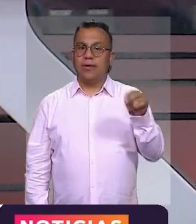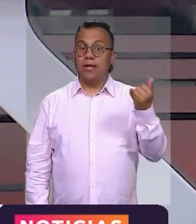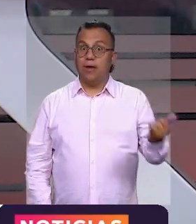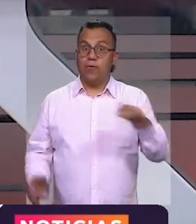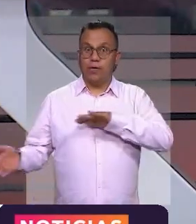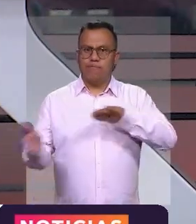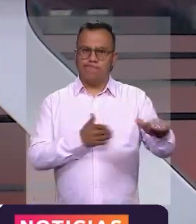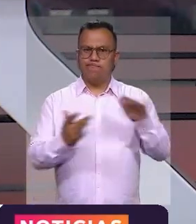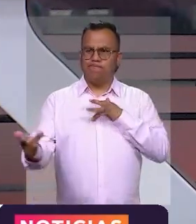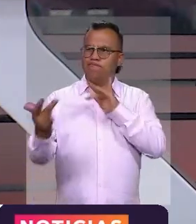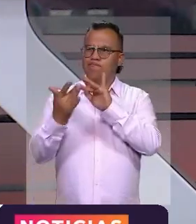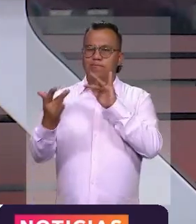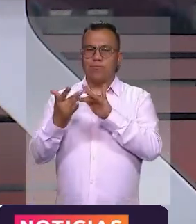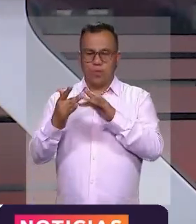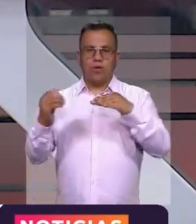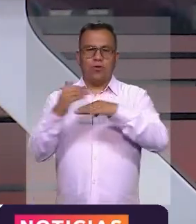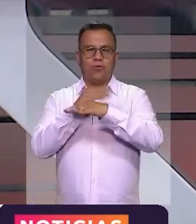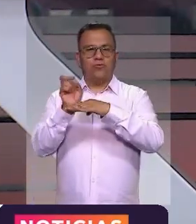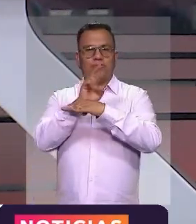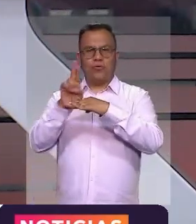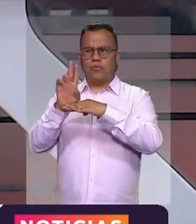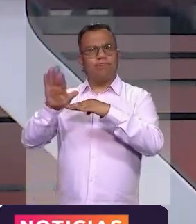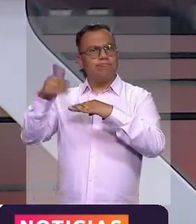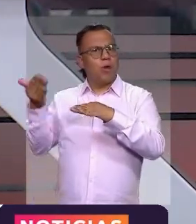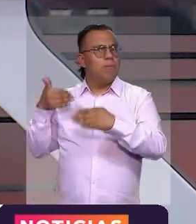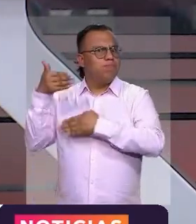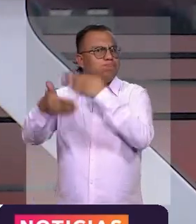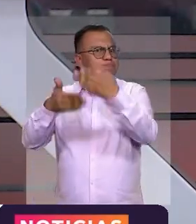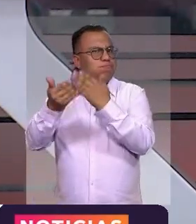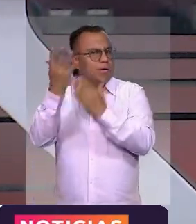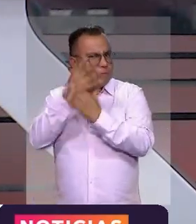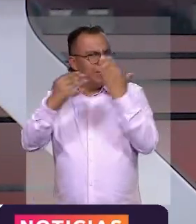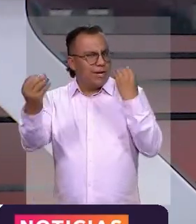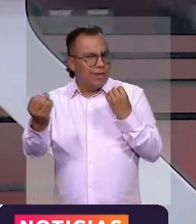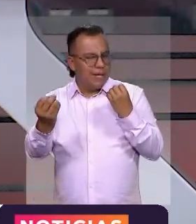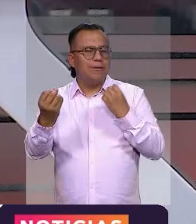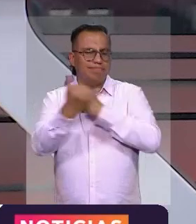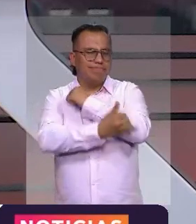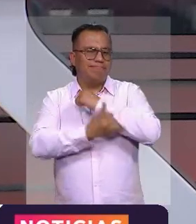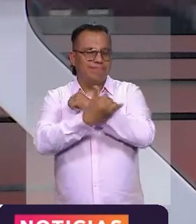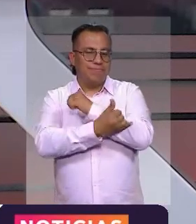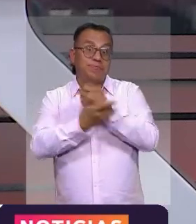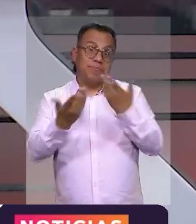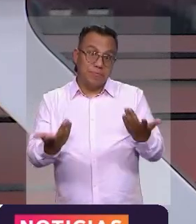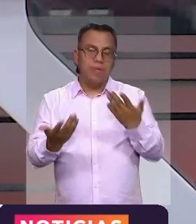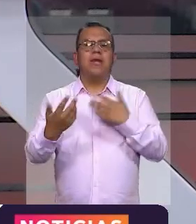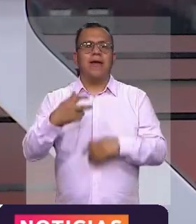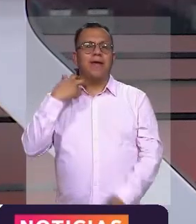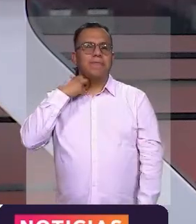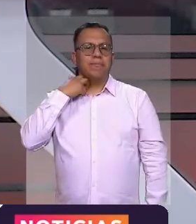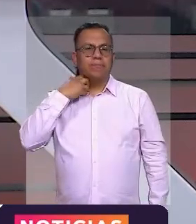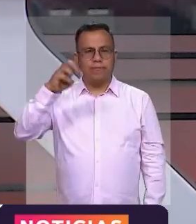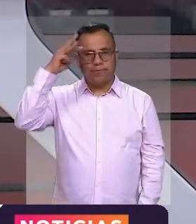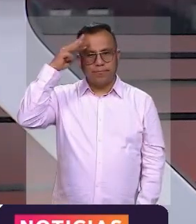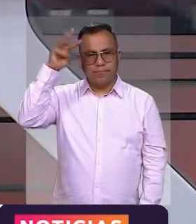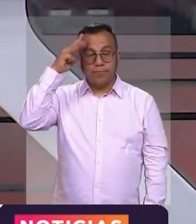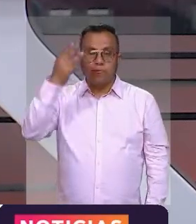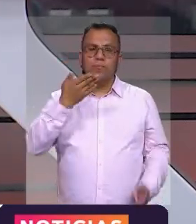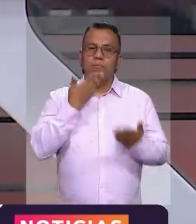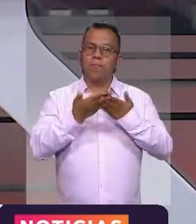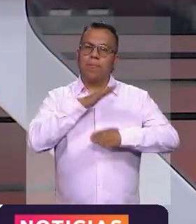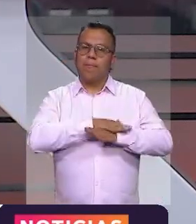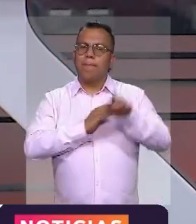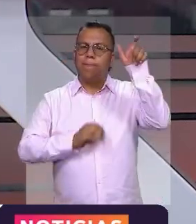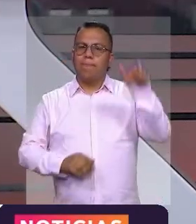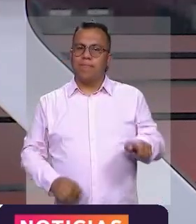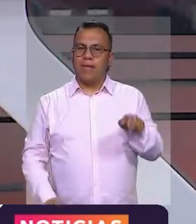Y vamos precisamente a la autopista sur para saber cómo avanza la salida de los viajeros a destinos como Melgar y Girardot. Alexander Vera, muy